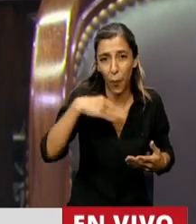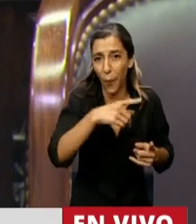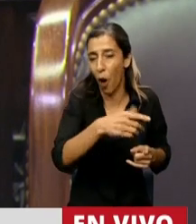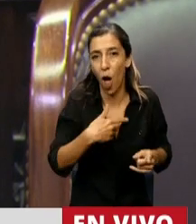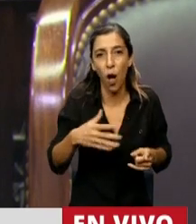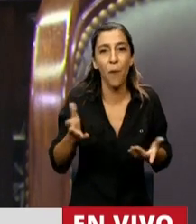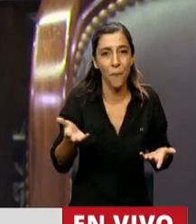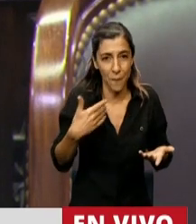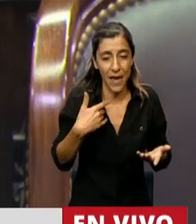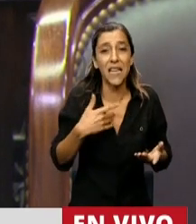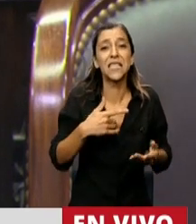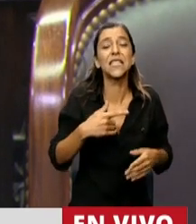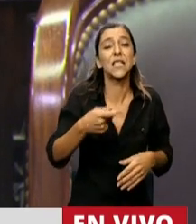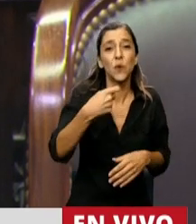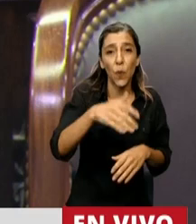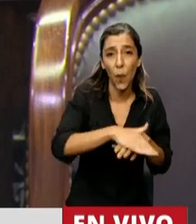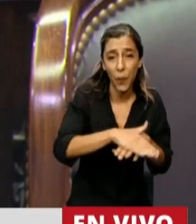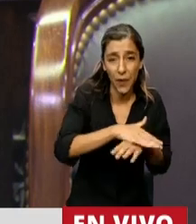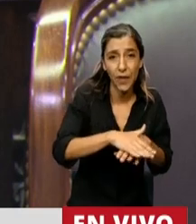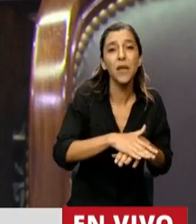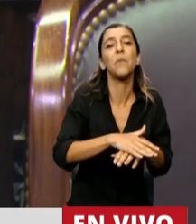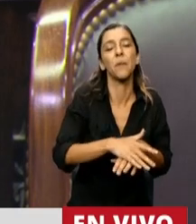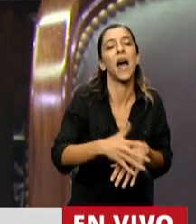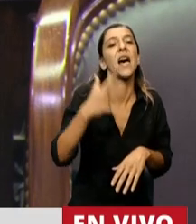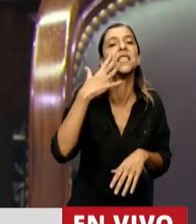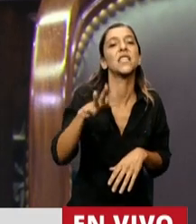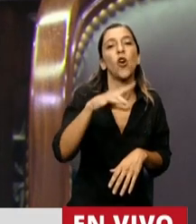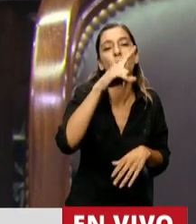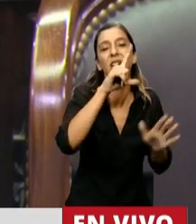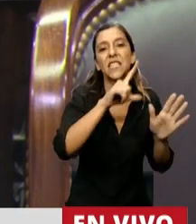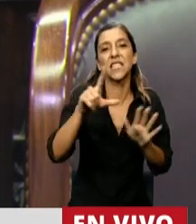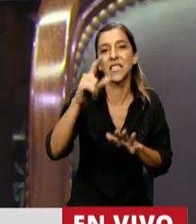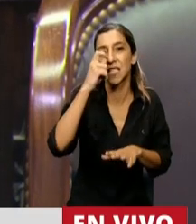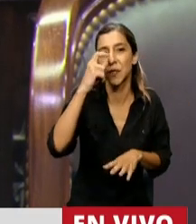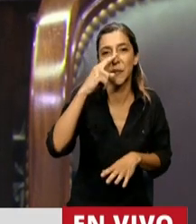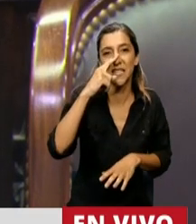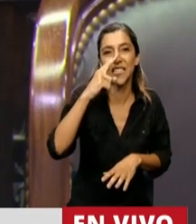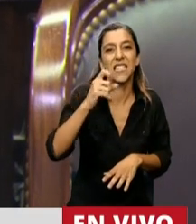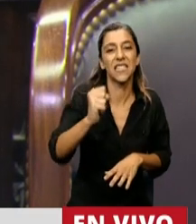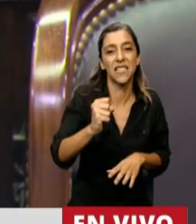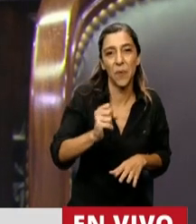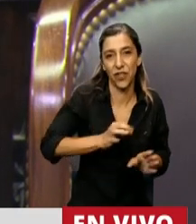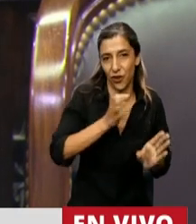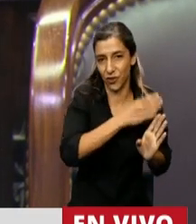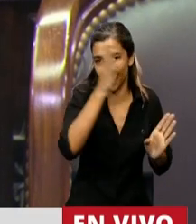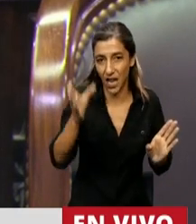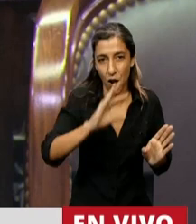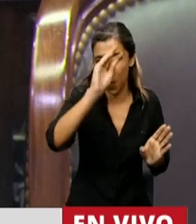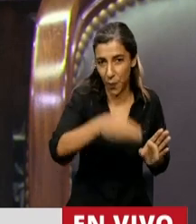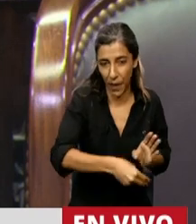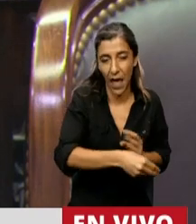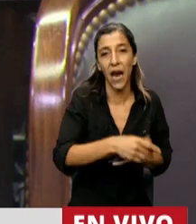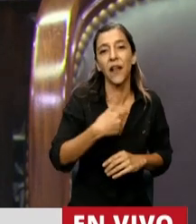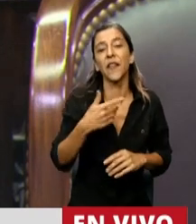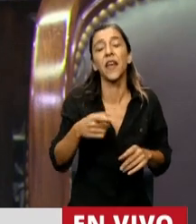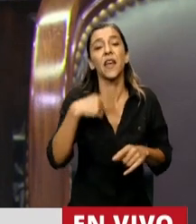se perdieron 5.727 pesos en un año. Y los que más perdieron, por supuesto, fueron los que